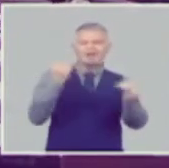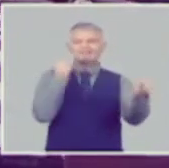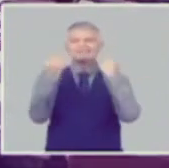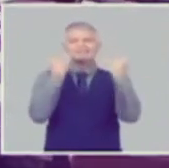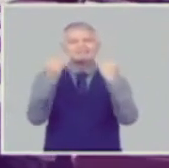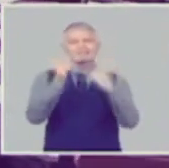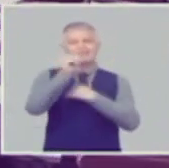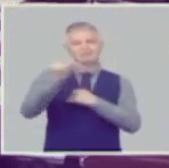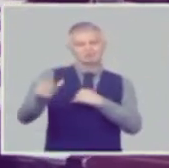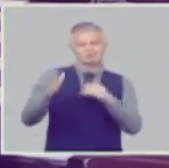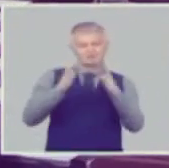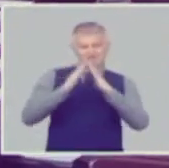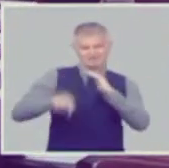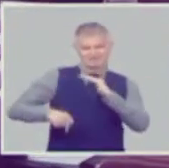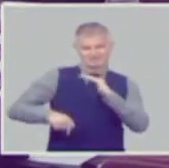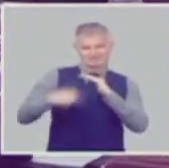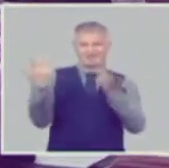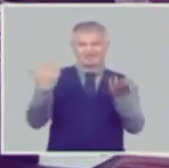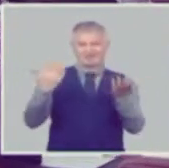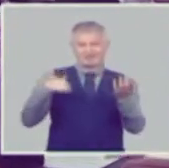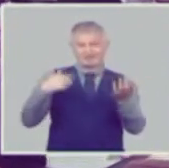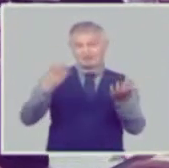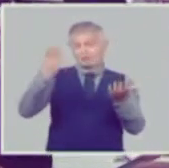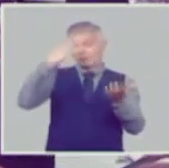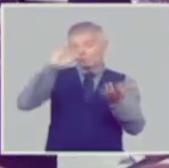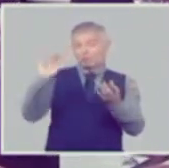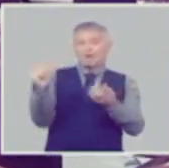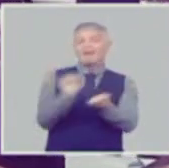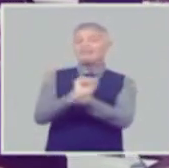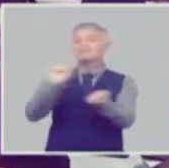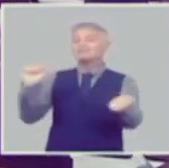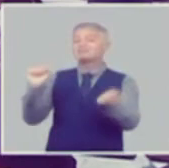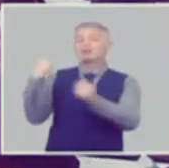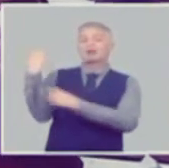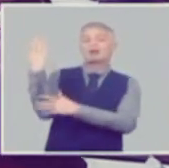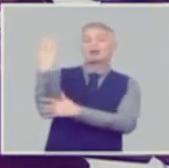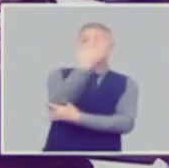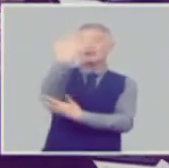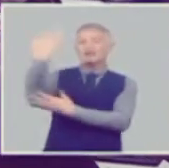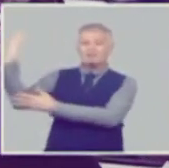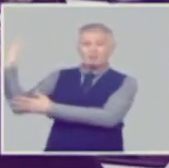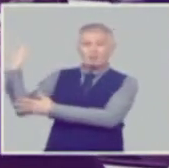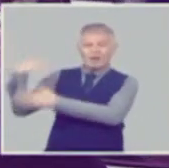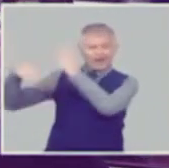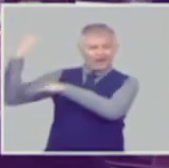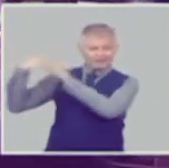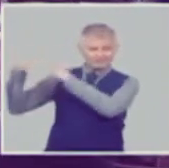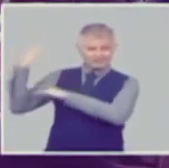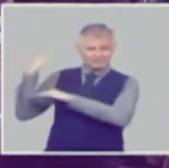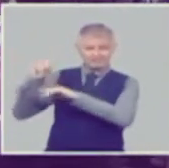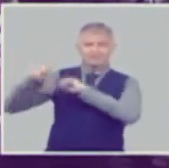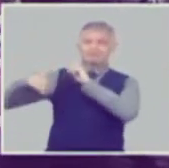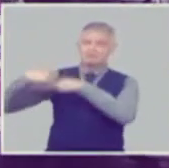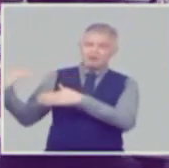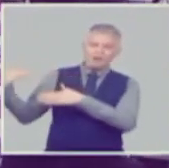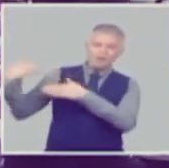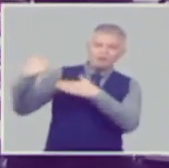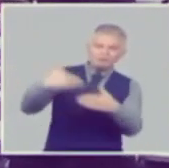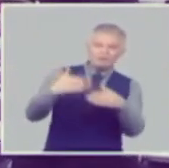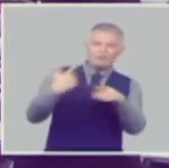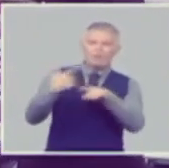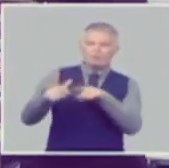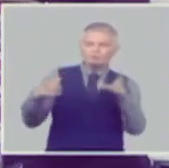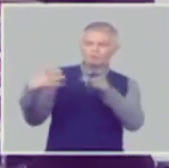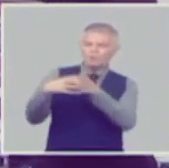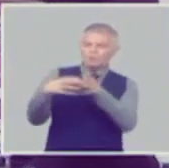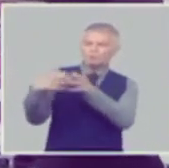años en que la patria solo fue libre en la manigua. Está en las sucesivas generaciones que dejaron sangre y simiente